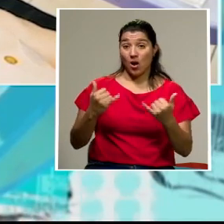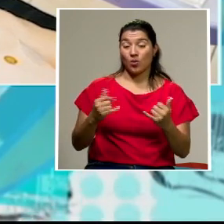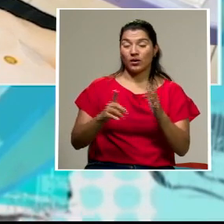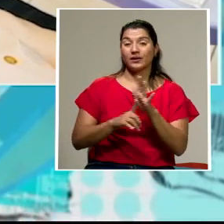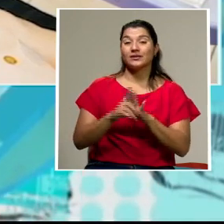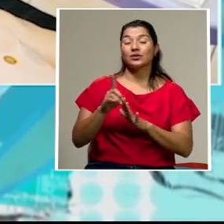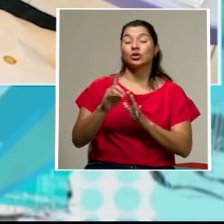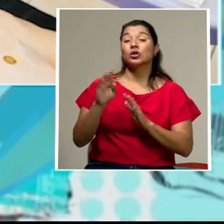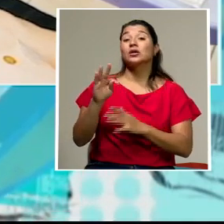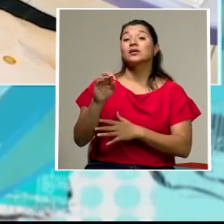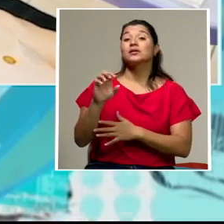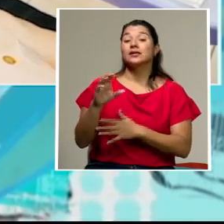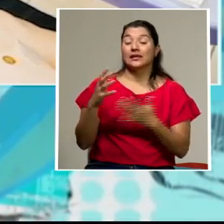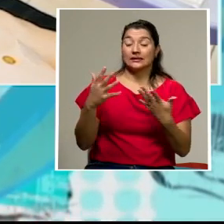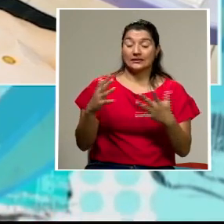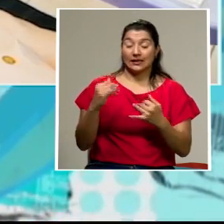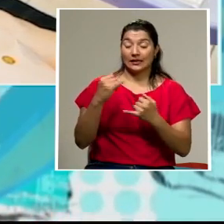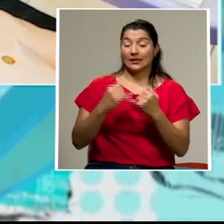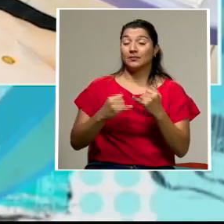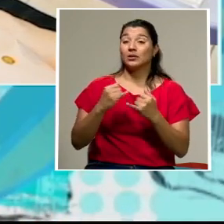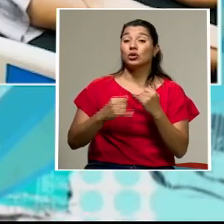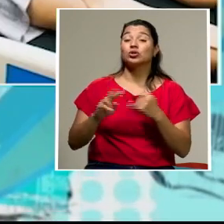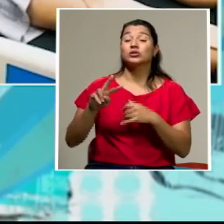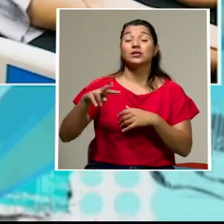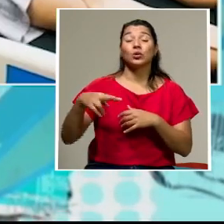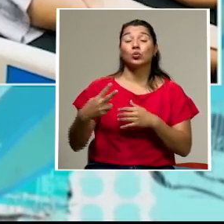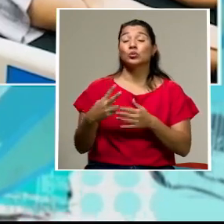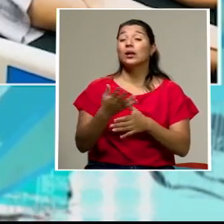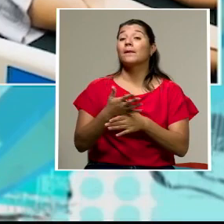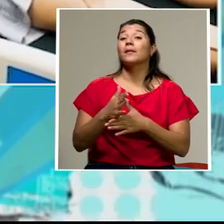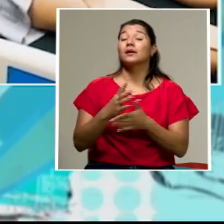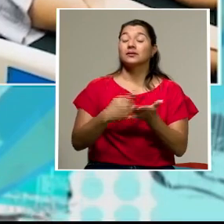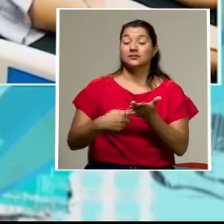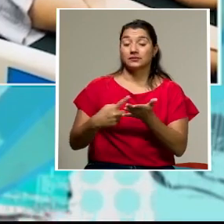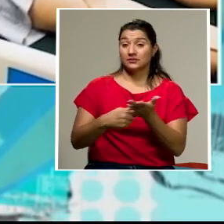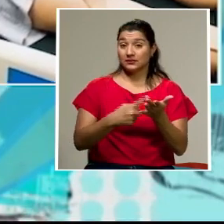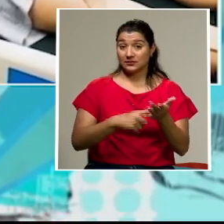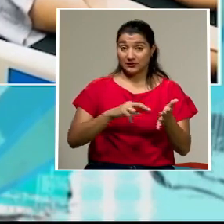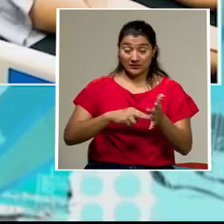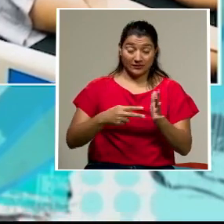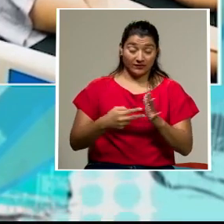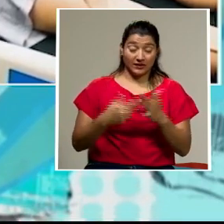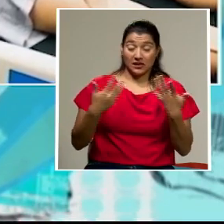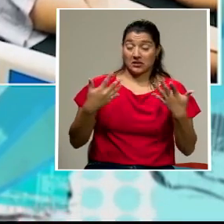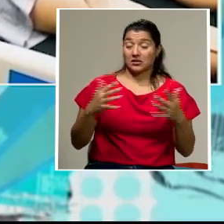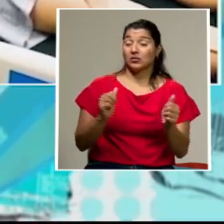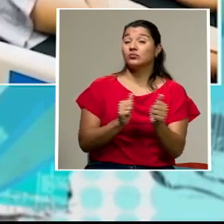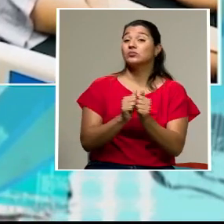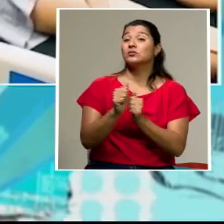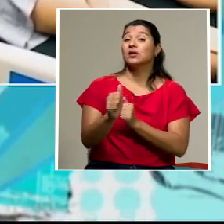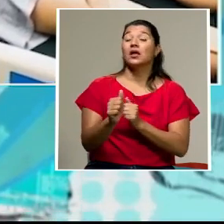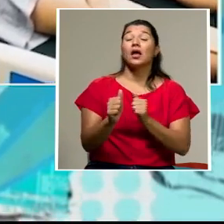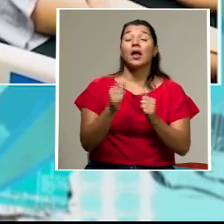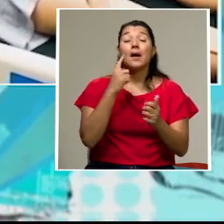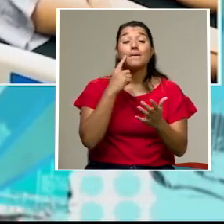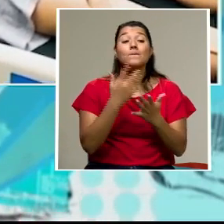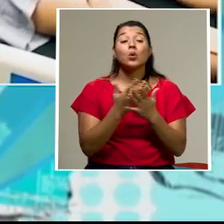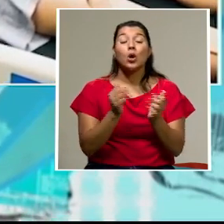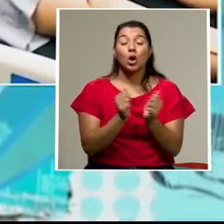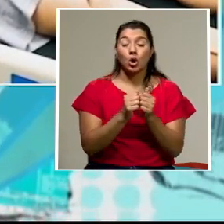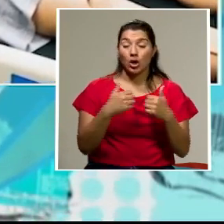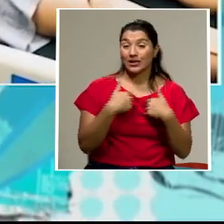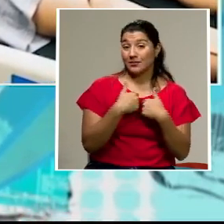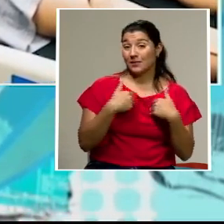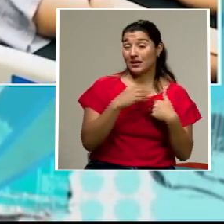ya finalizó la segunda etapa, es decir, ya concluimos las pruebas en en animales y ahorita estamos